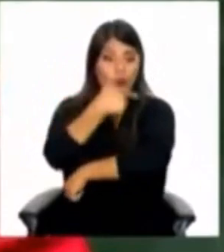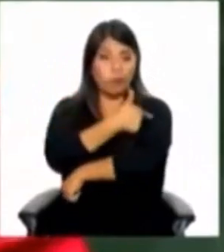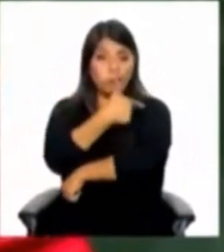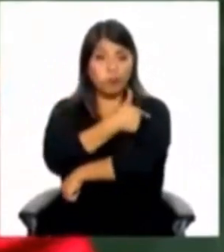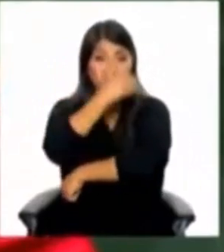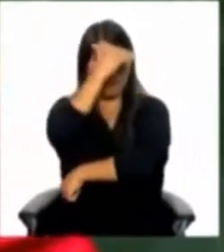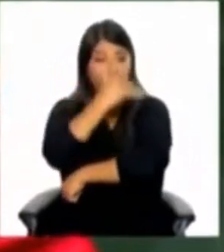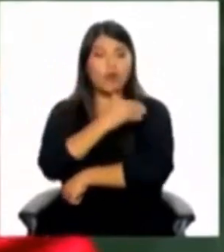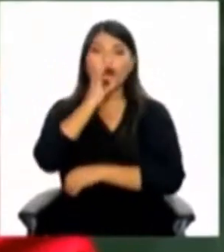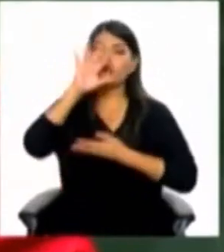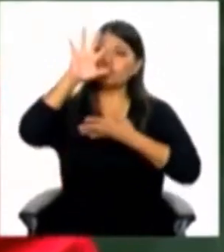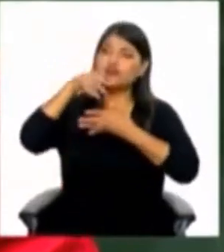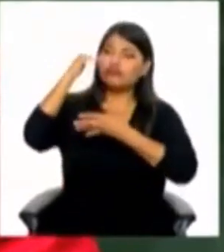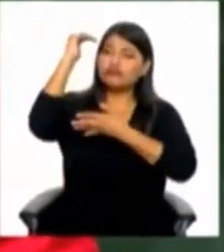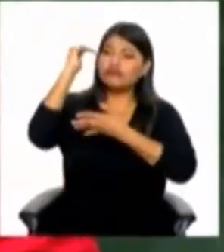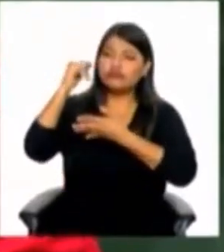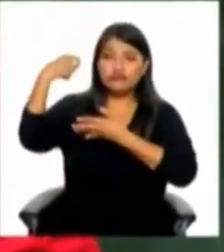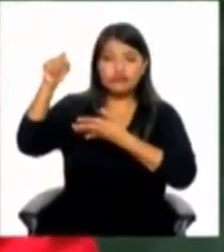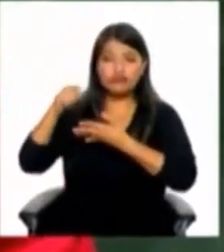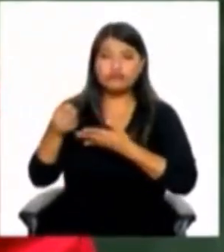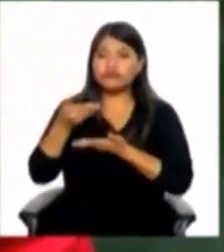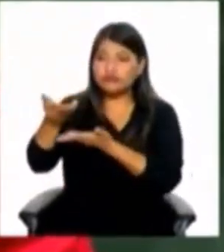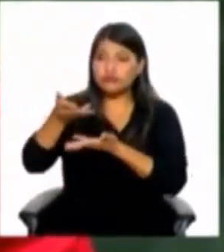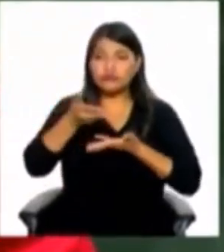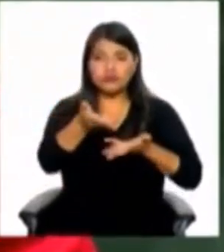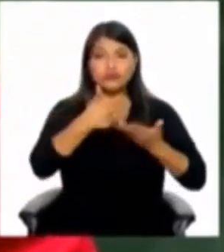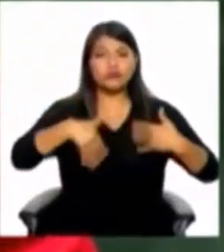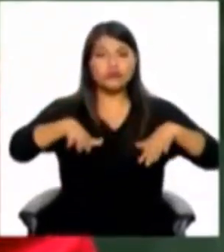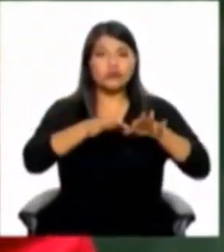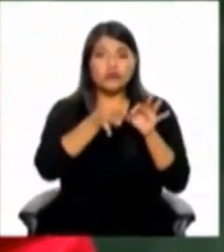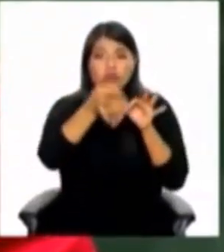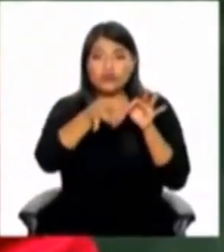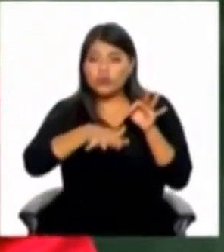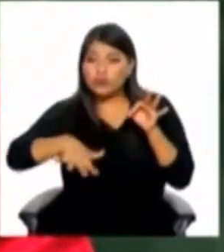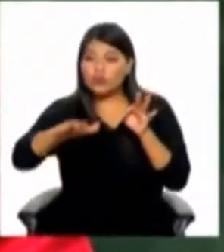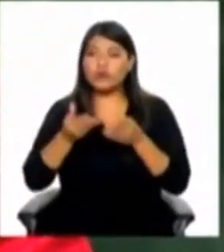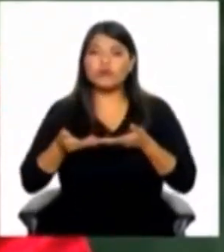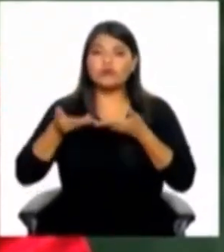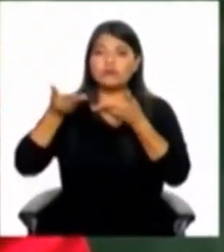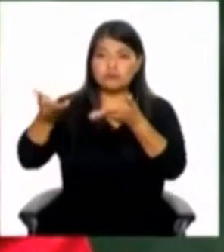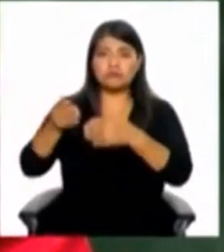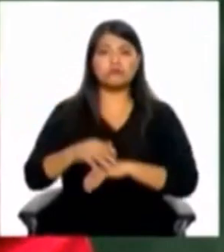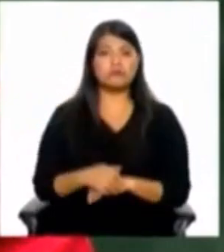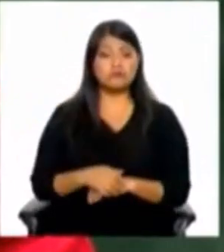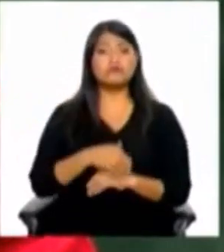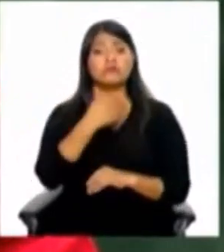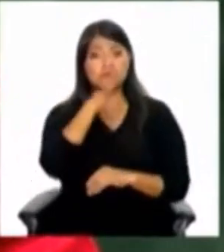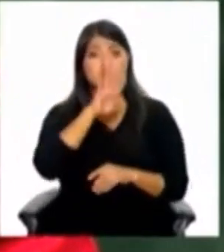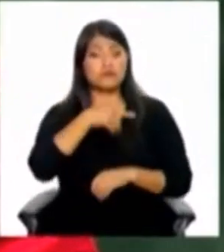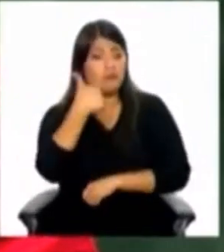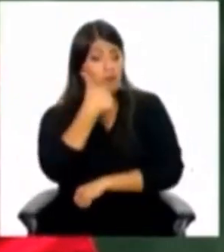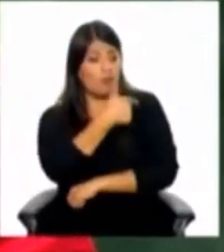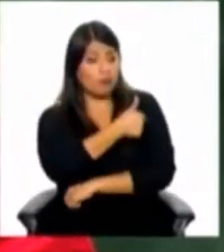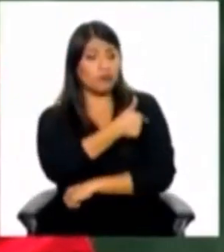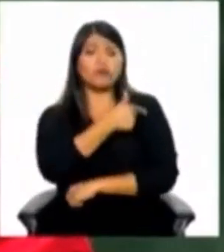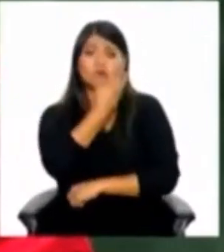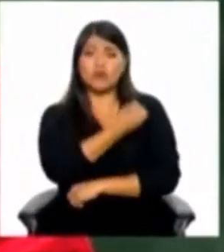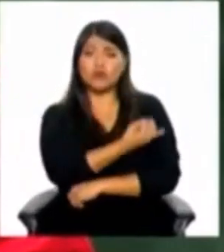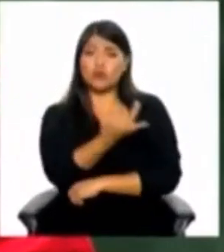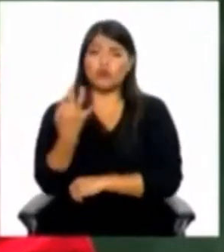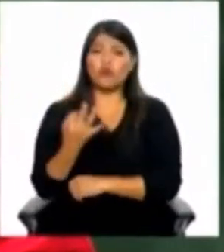y reforzando la infraestructura y el equipamiento de salud. Hemos logrado vacunar a más